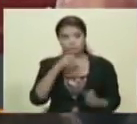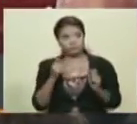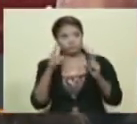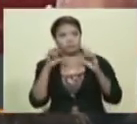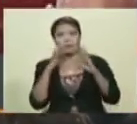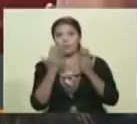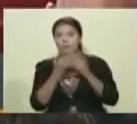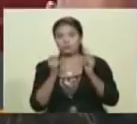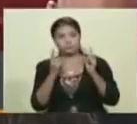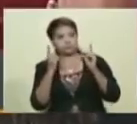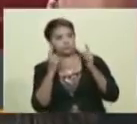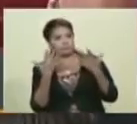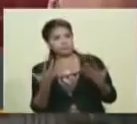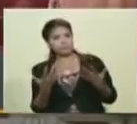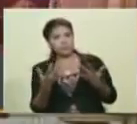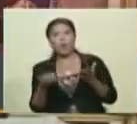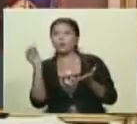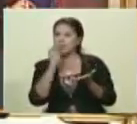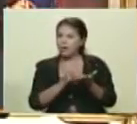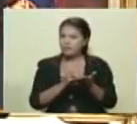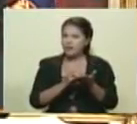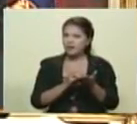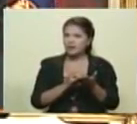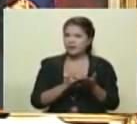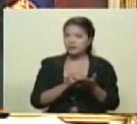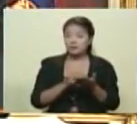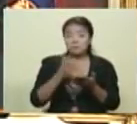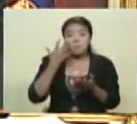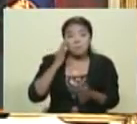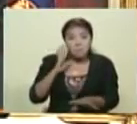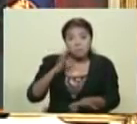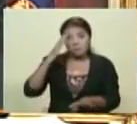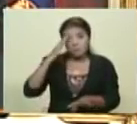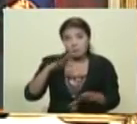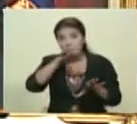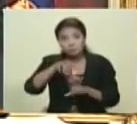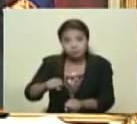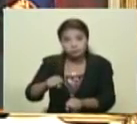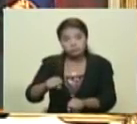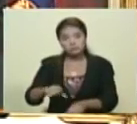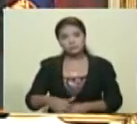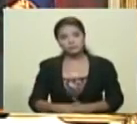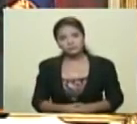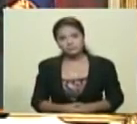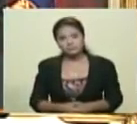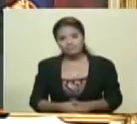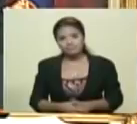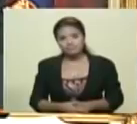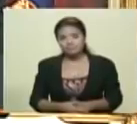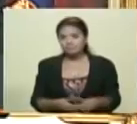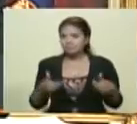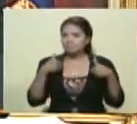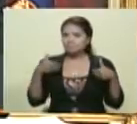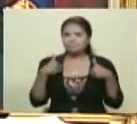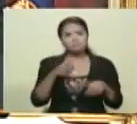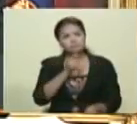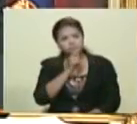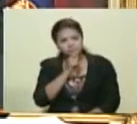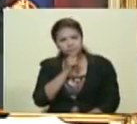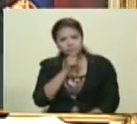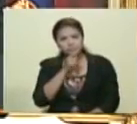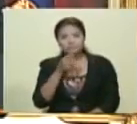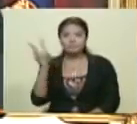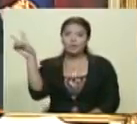mundo con una nueva amenaza de intervención militar en nuestra región. La víctima de semejante atropello ha sido esta vez